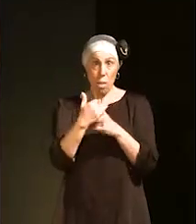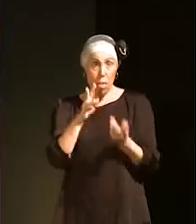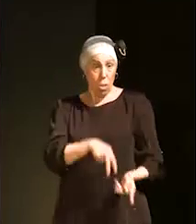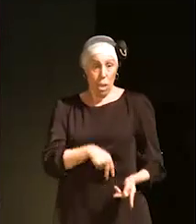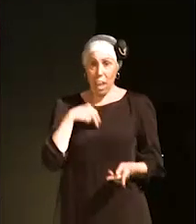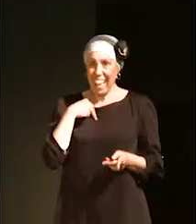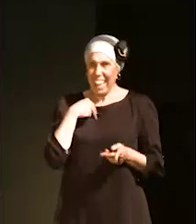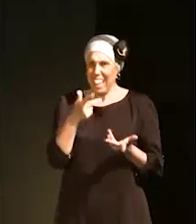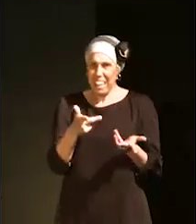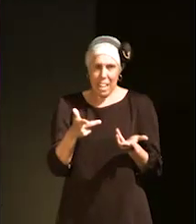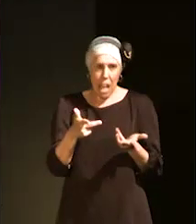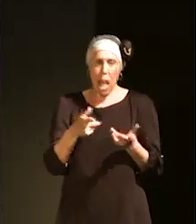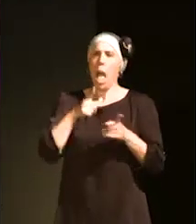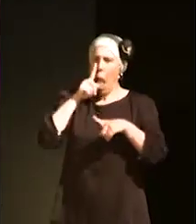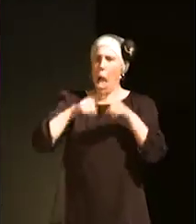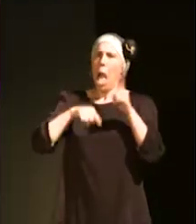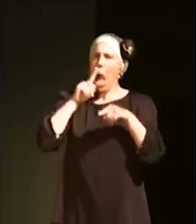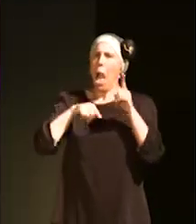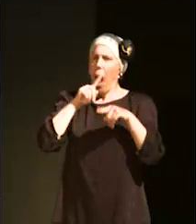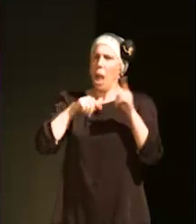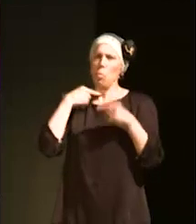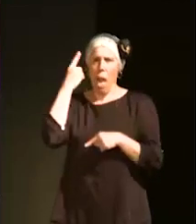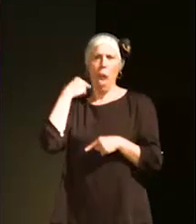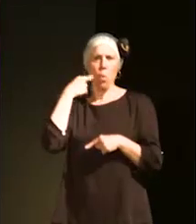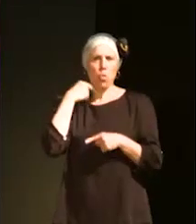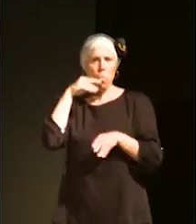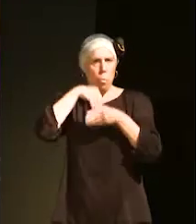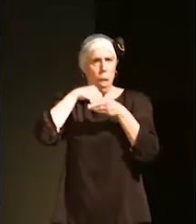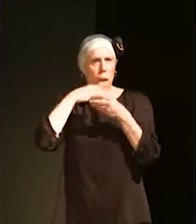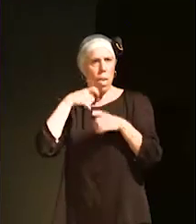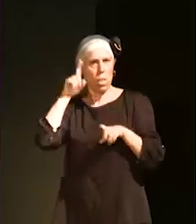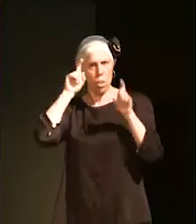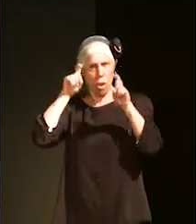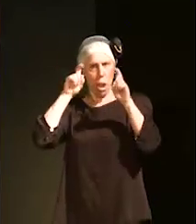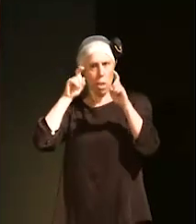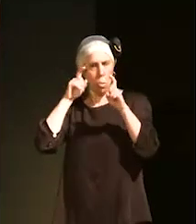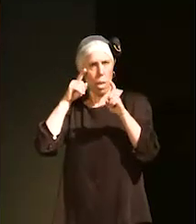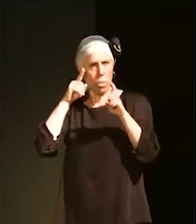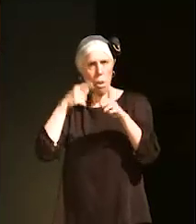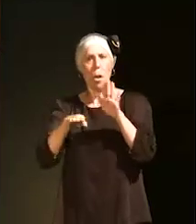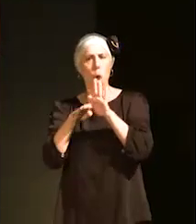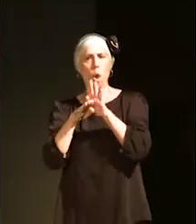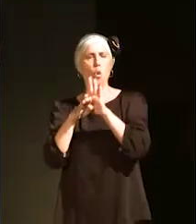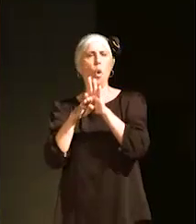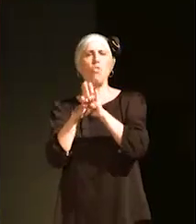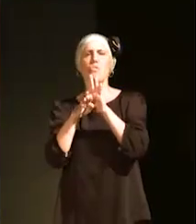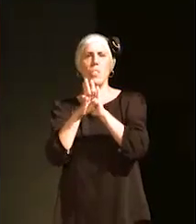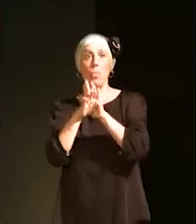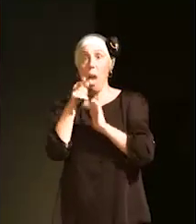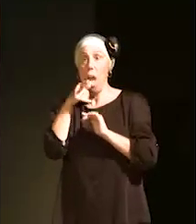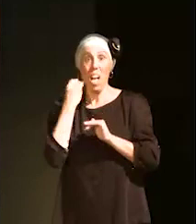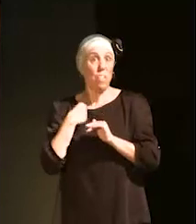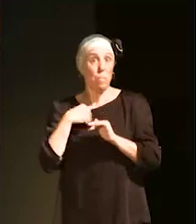se han conservado algunas viejas prácticas en la educación y estas prácticas inhiben el desarrollo de las y los